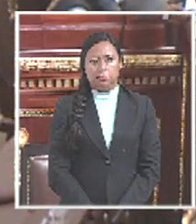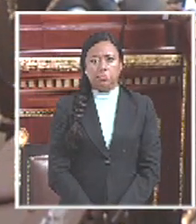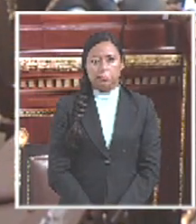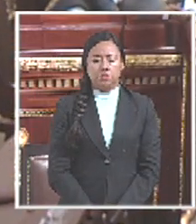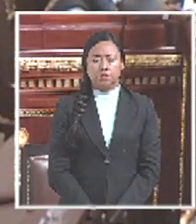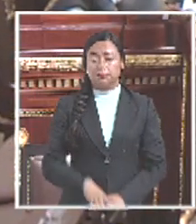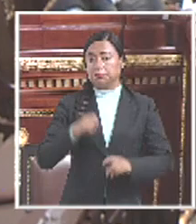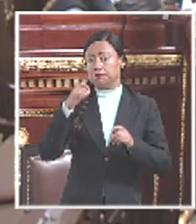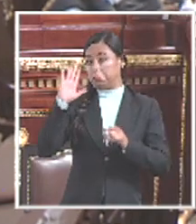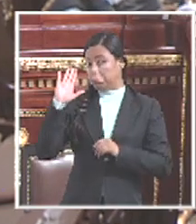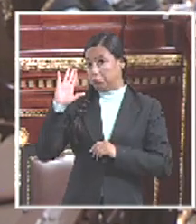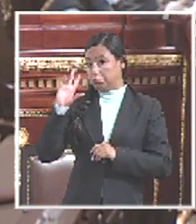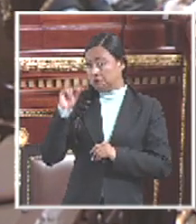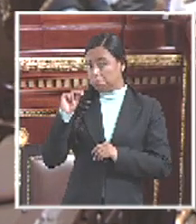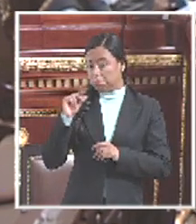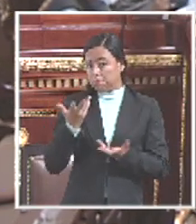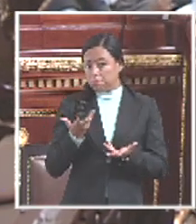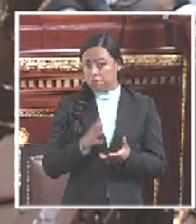Por la negativa.